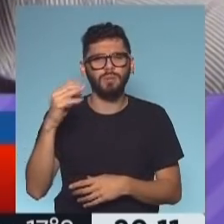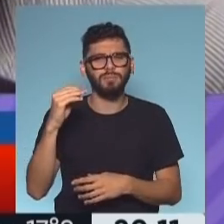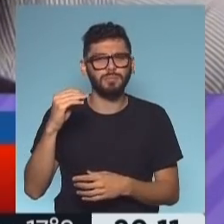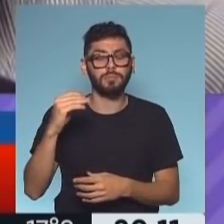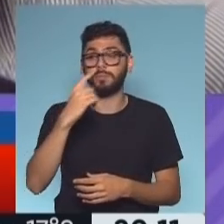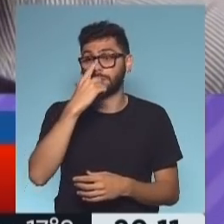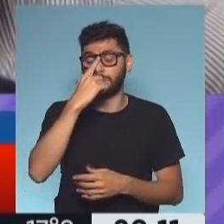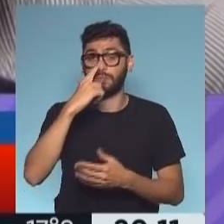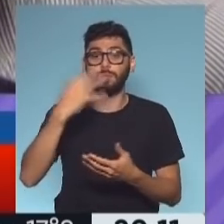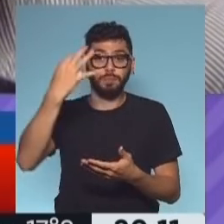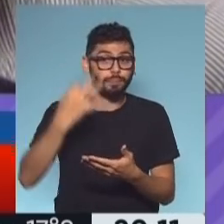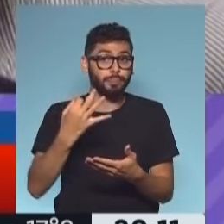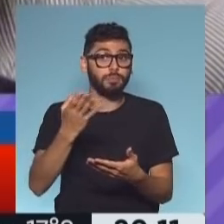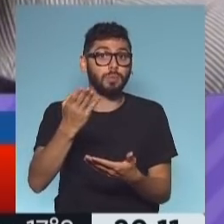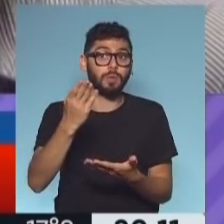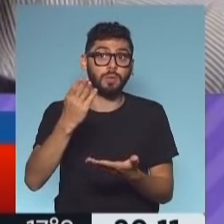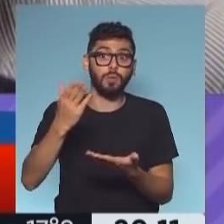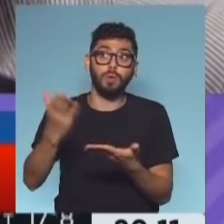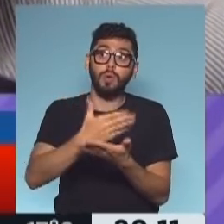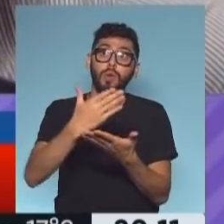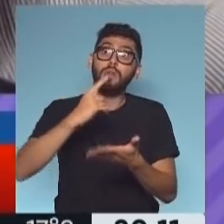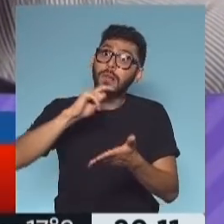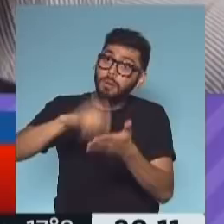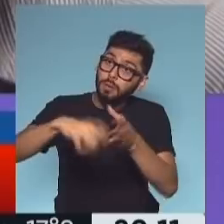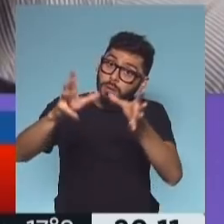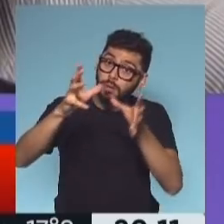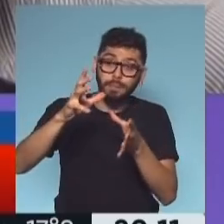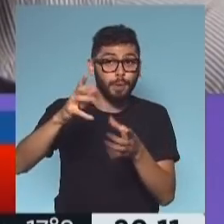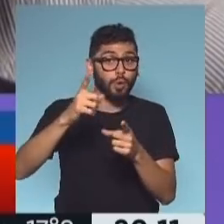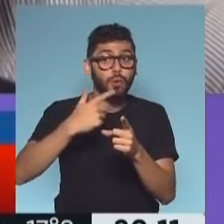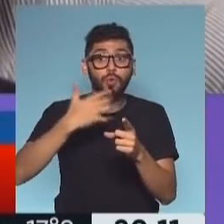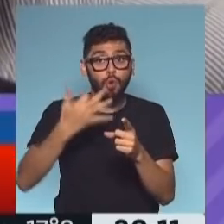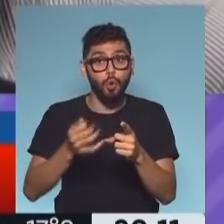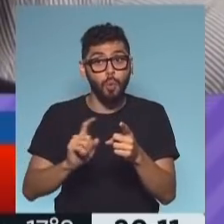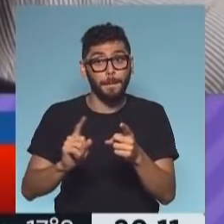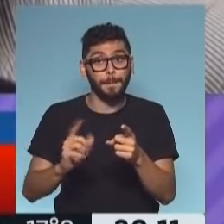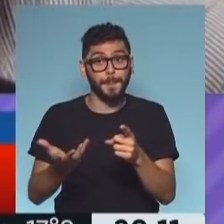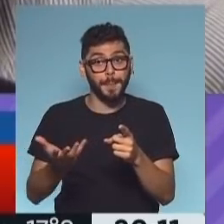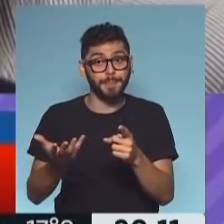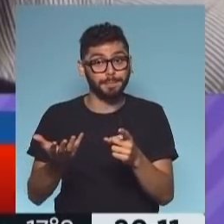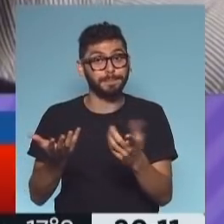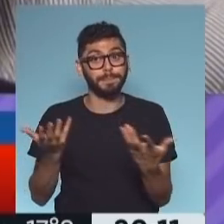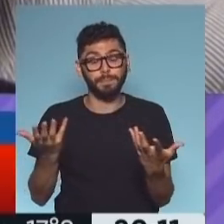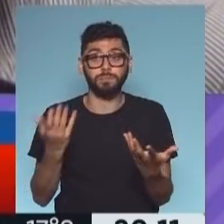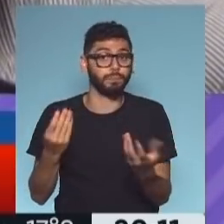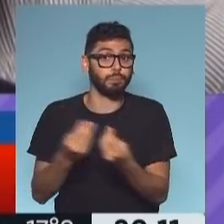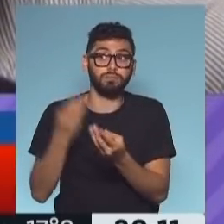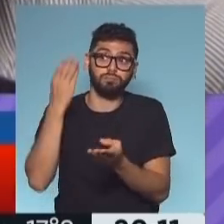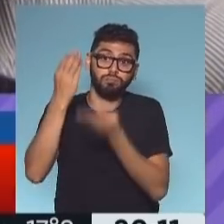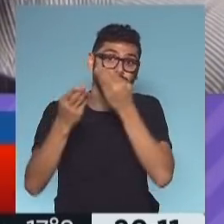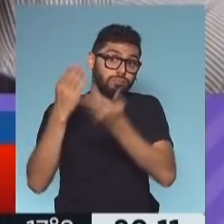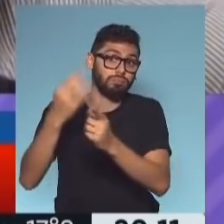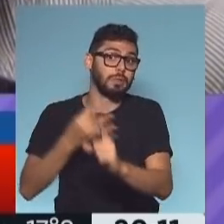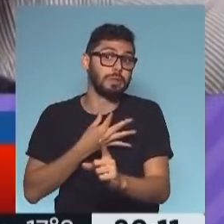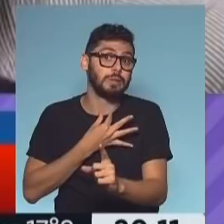las expectativas de provisión de vacunas. Lógicamente, como sucede ante una situación de sobredemanda